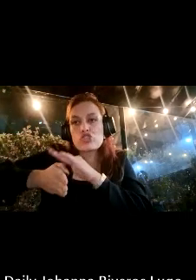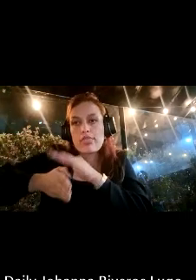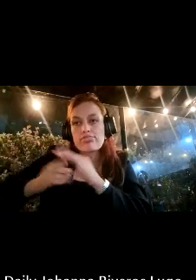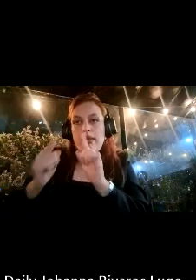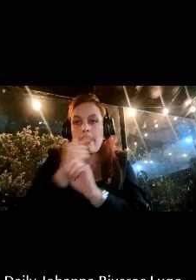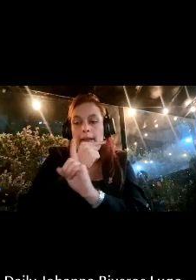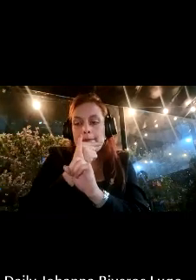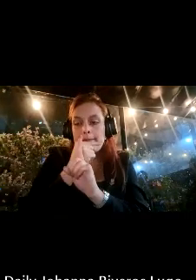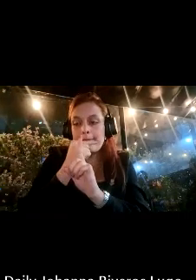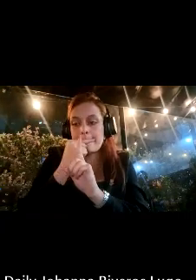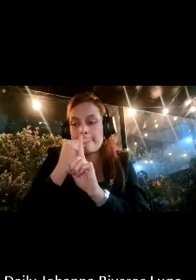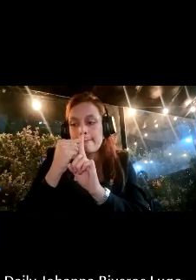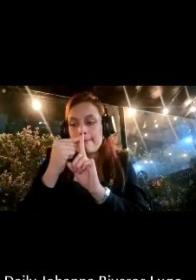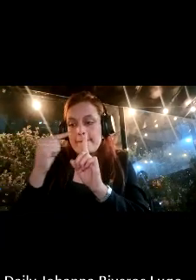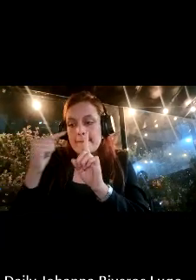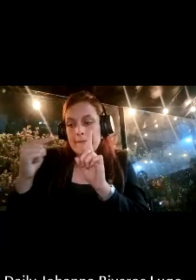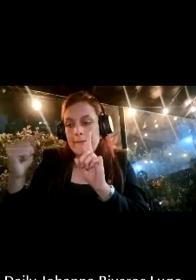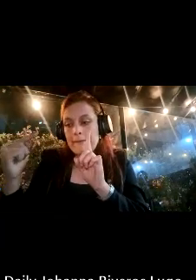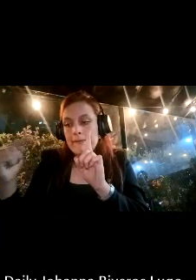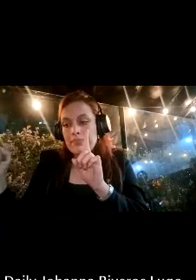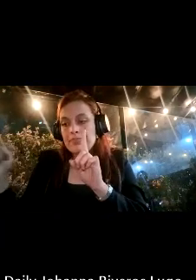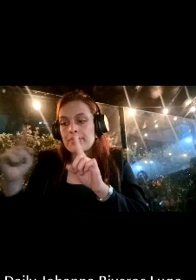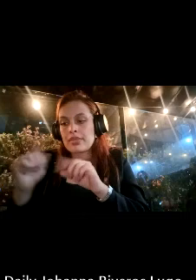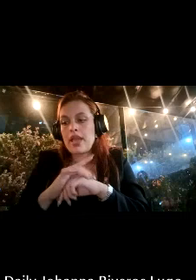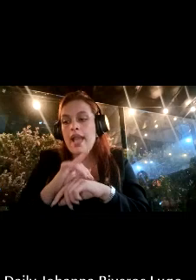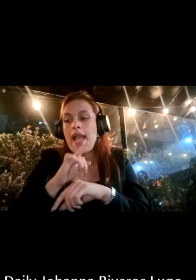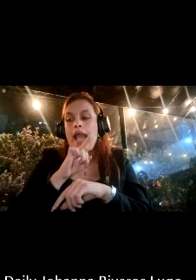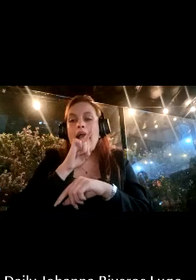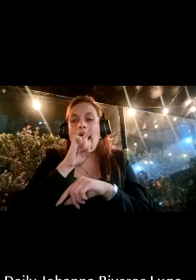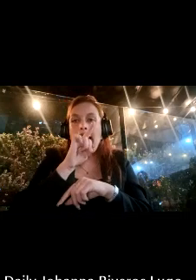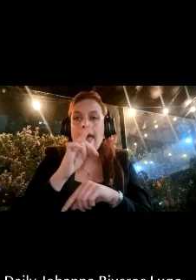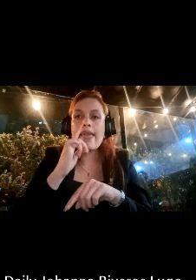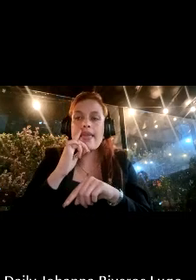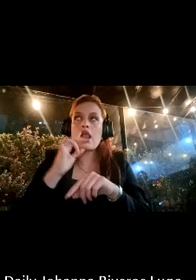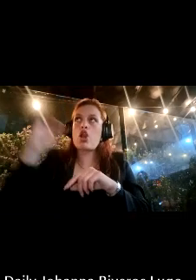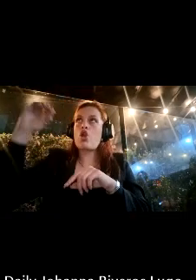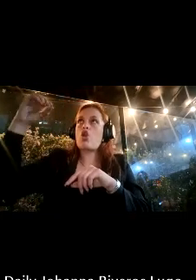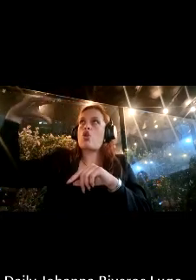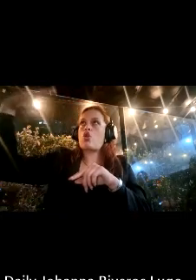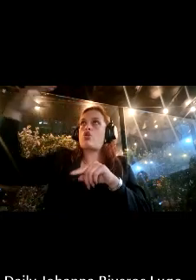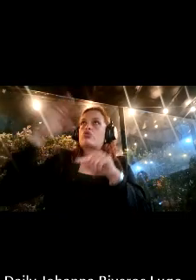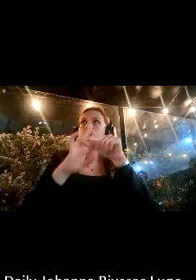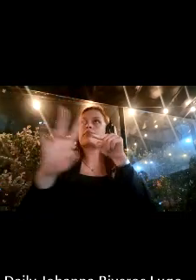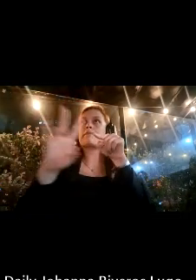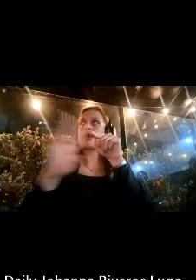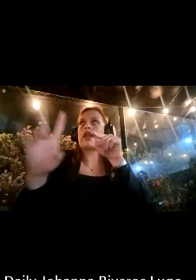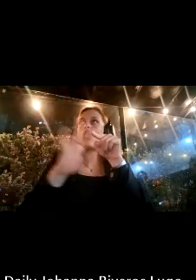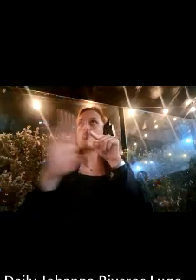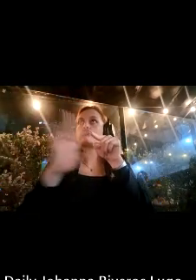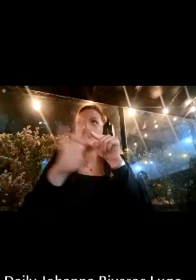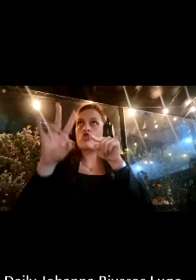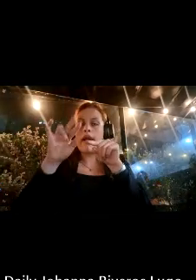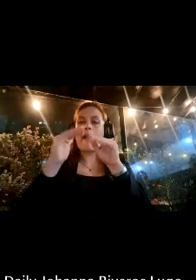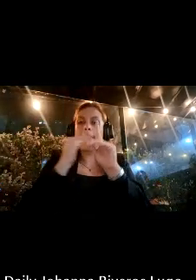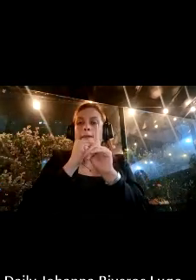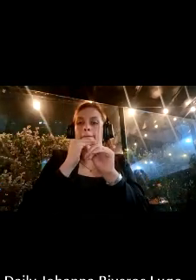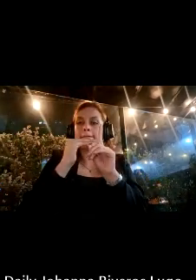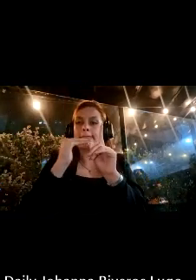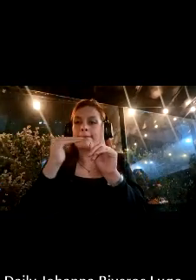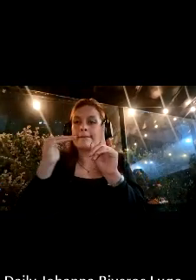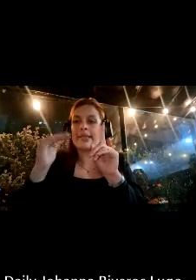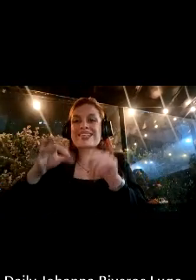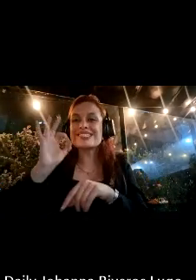Y la velocidad de la luz sí es una constante, siempre va a ser la misma,